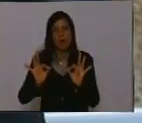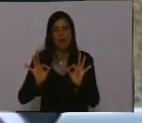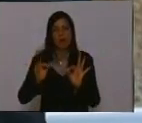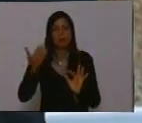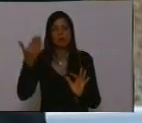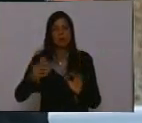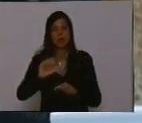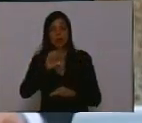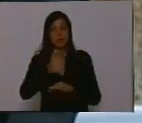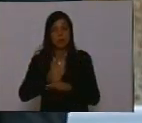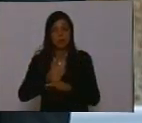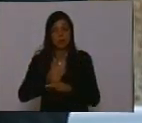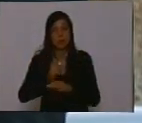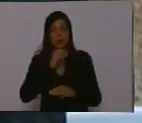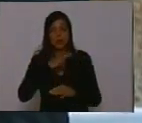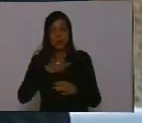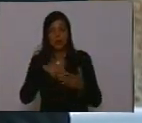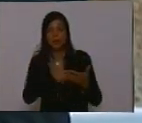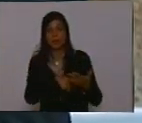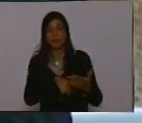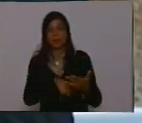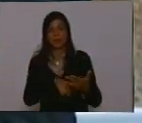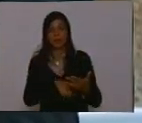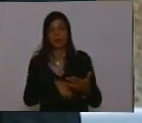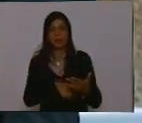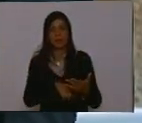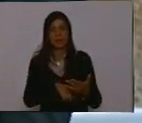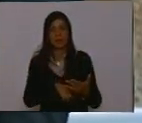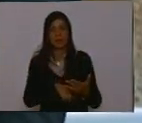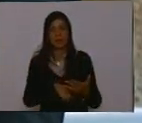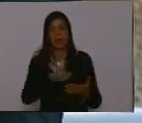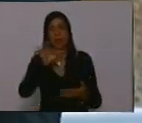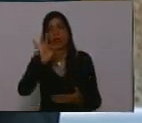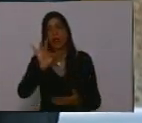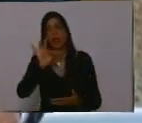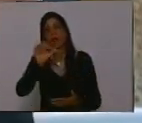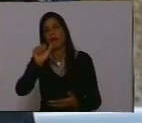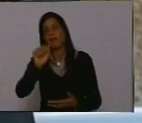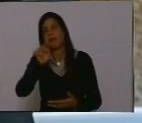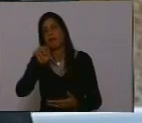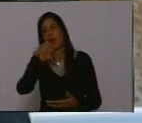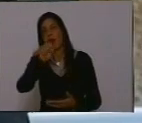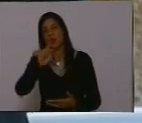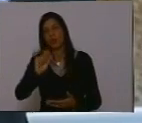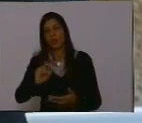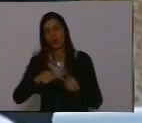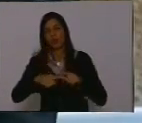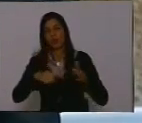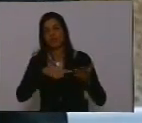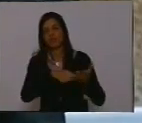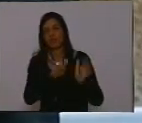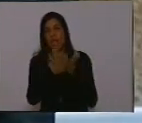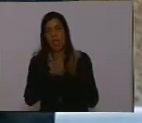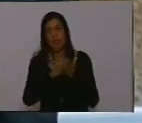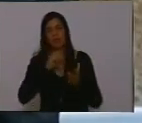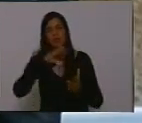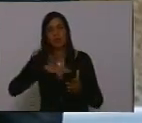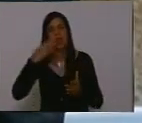universal, ecuménica, el Fausto de Goethe. De ahí extraigo un